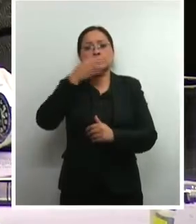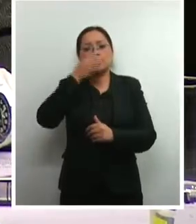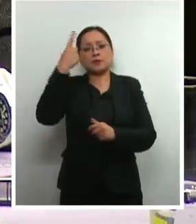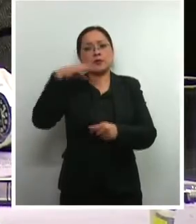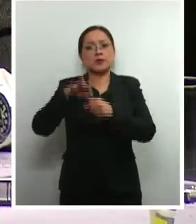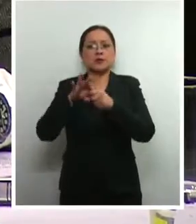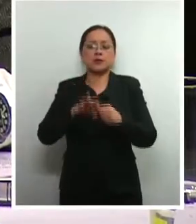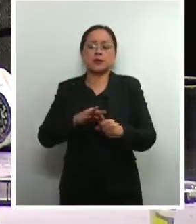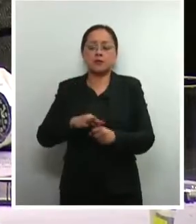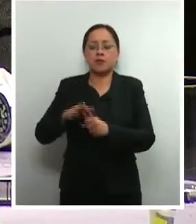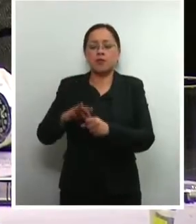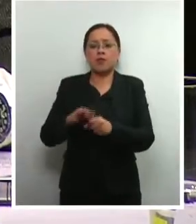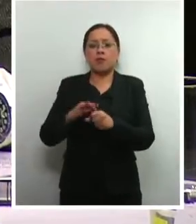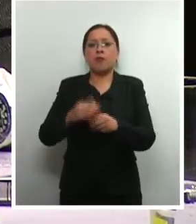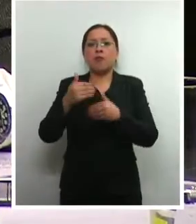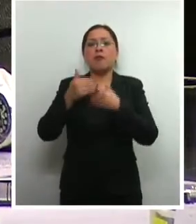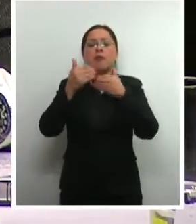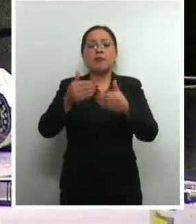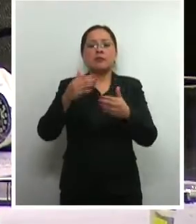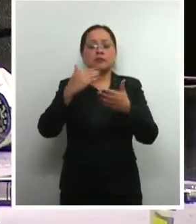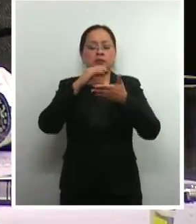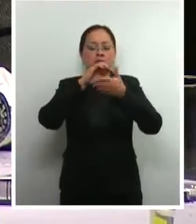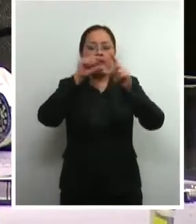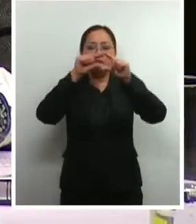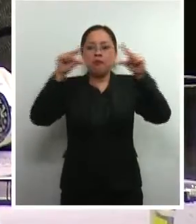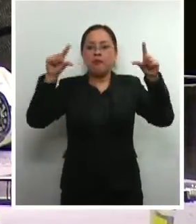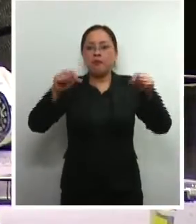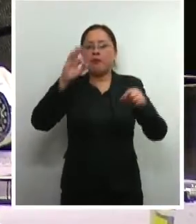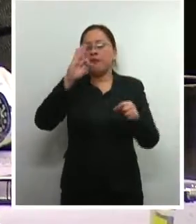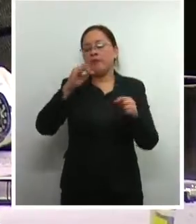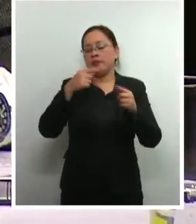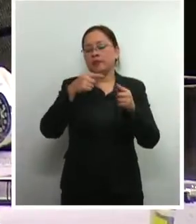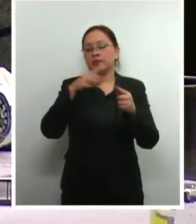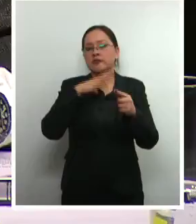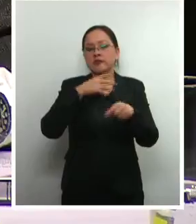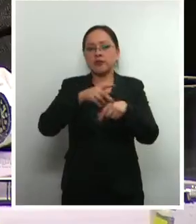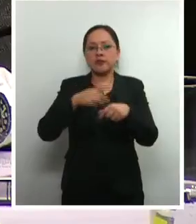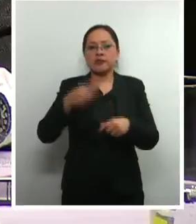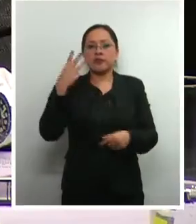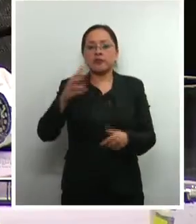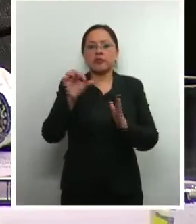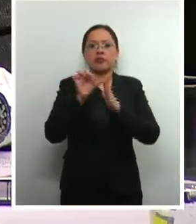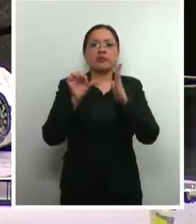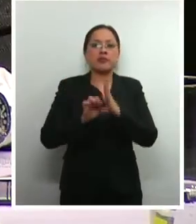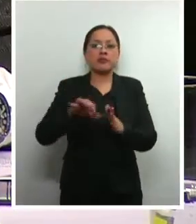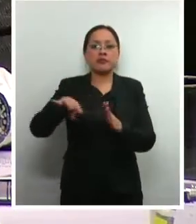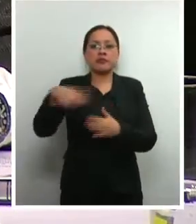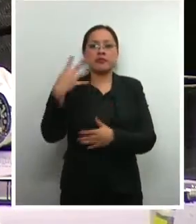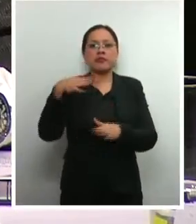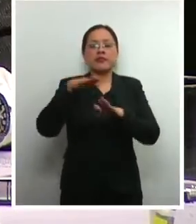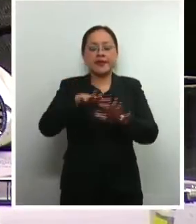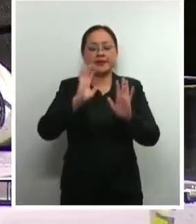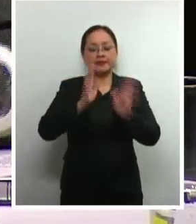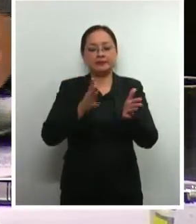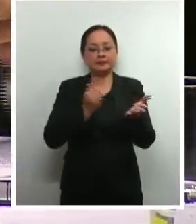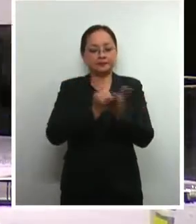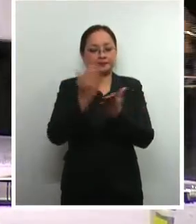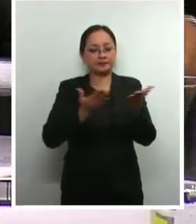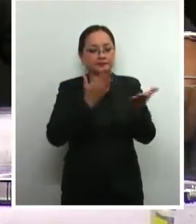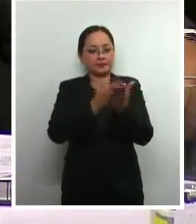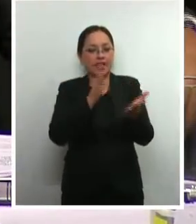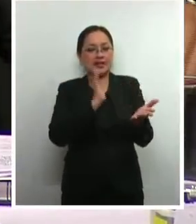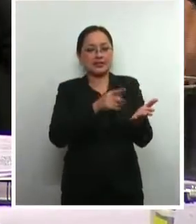minutos para proceder a la votación del apartado F, numeral 3 del artículo 14, en los términos del